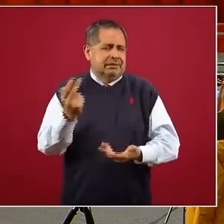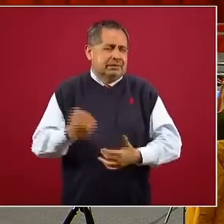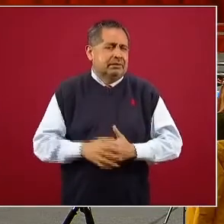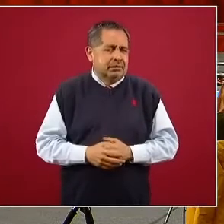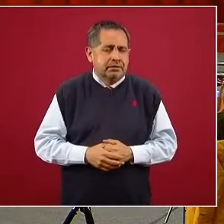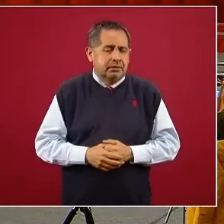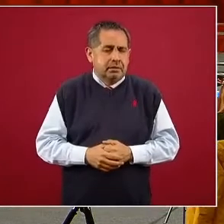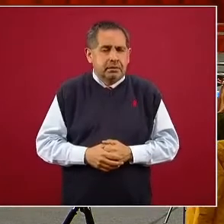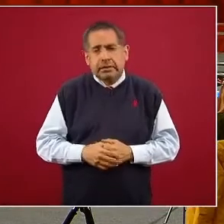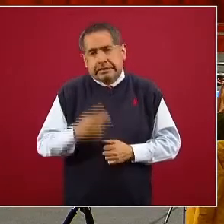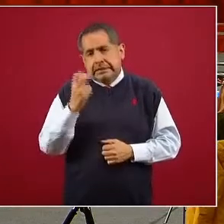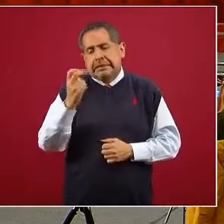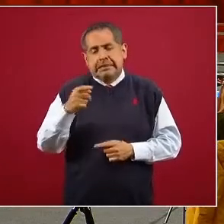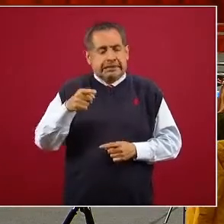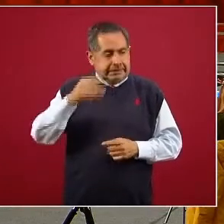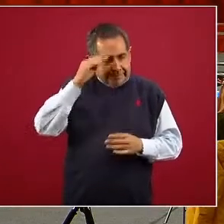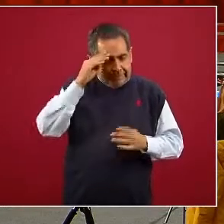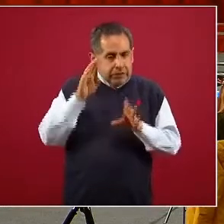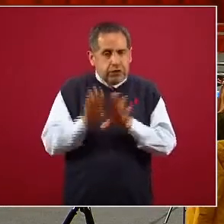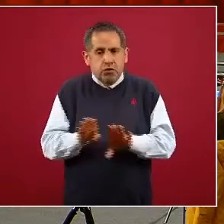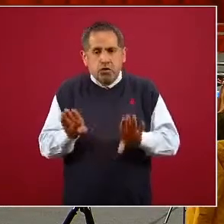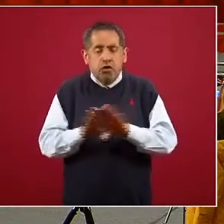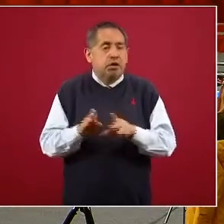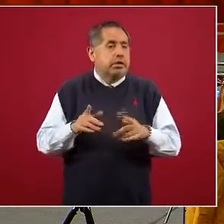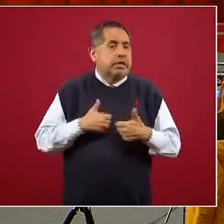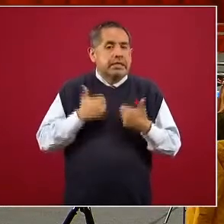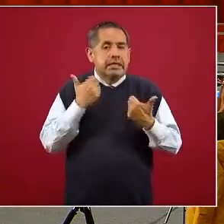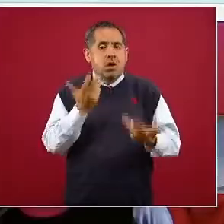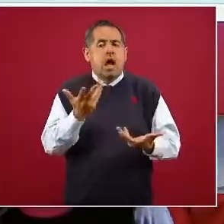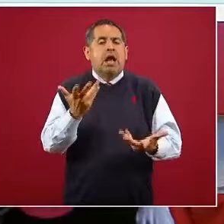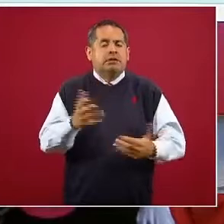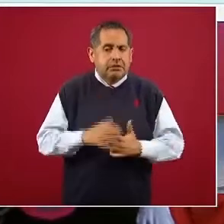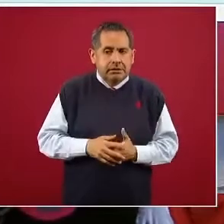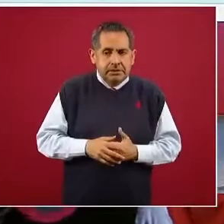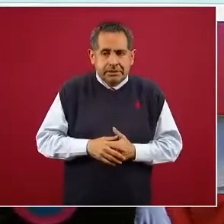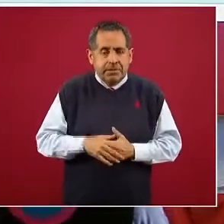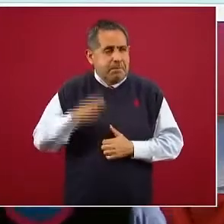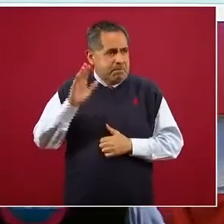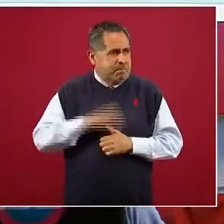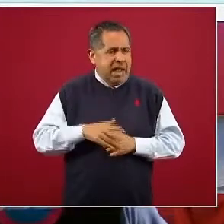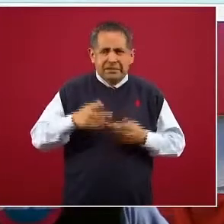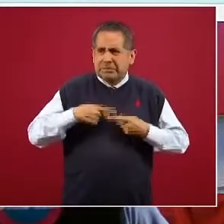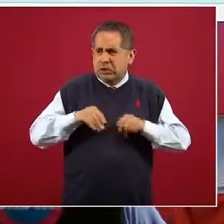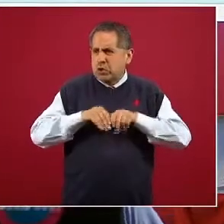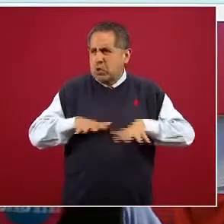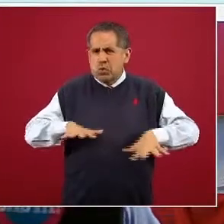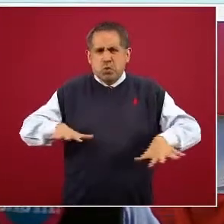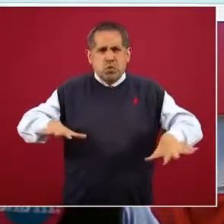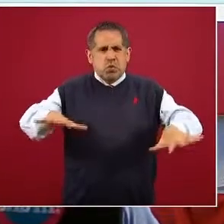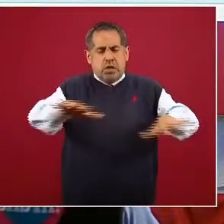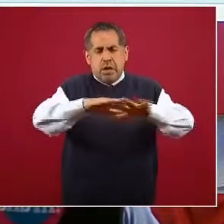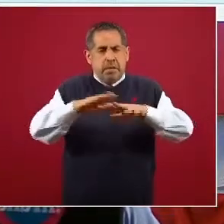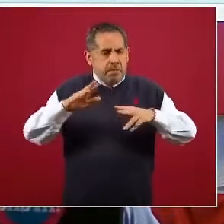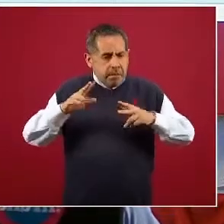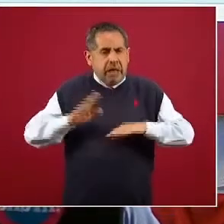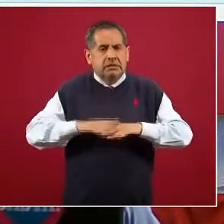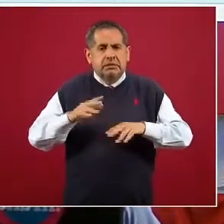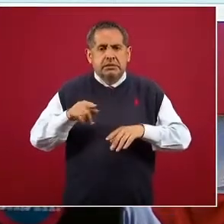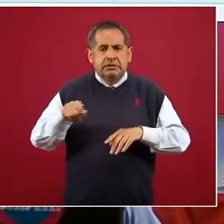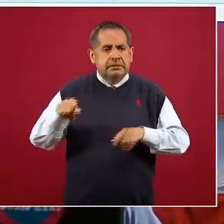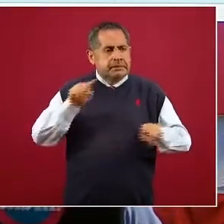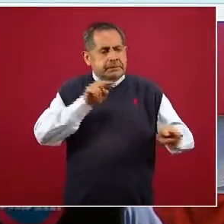Entonces, es en este punto donde precisamente queremos llegar a una mayor cantidad de población y alentar a